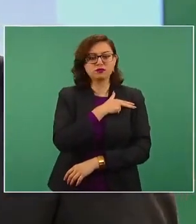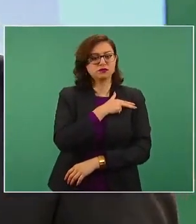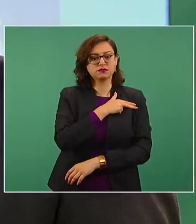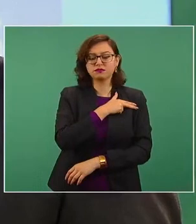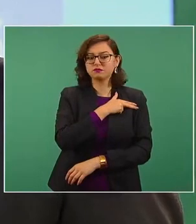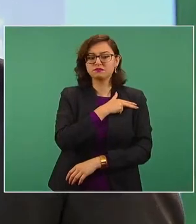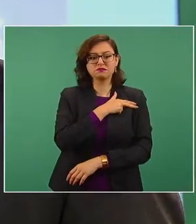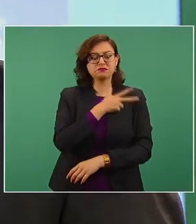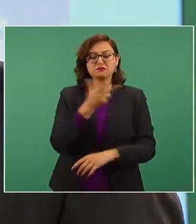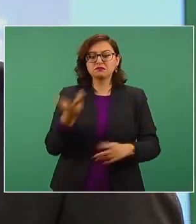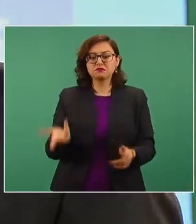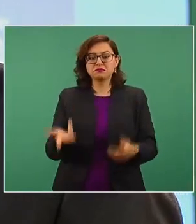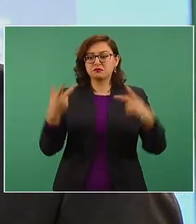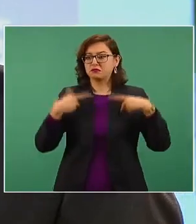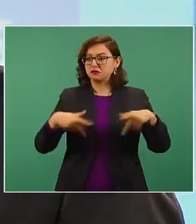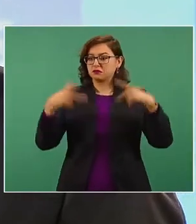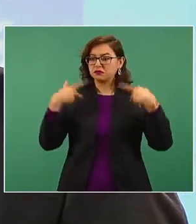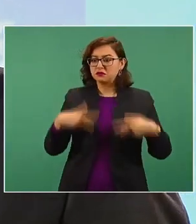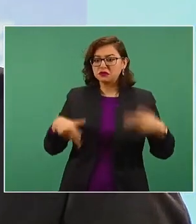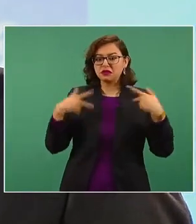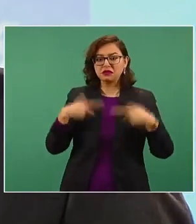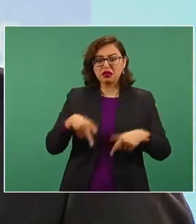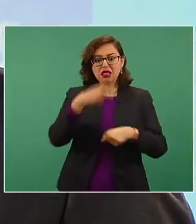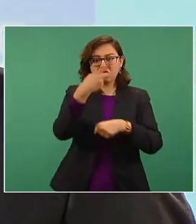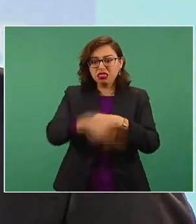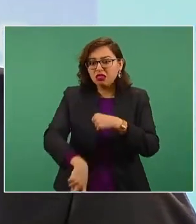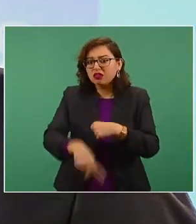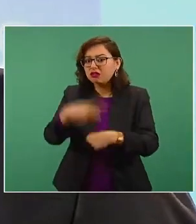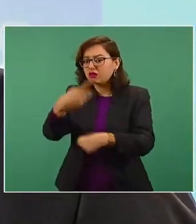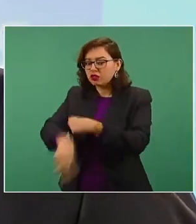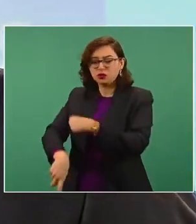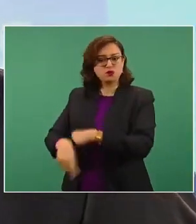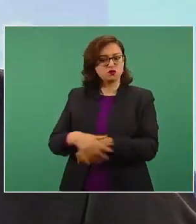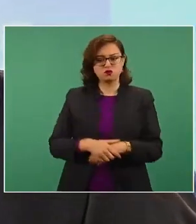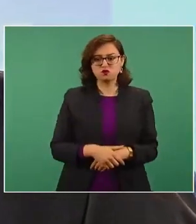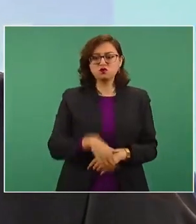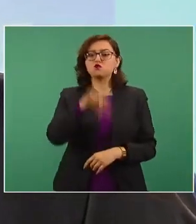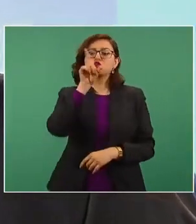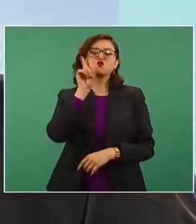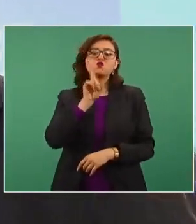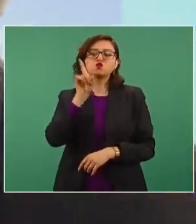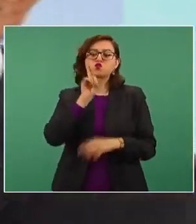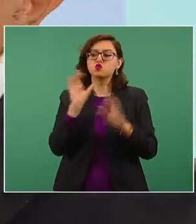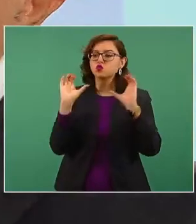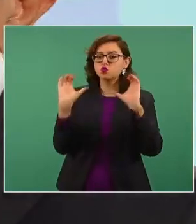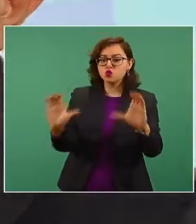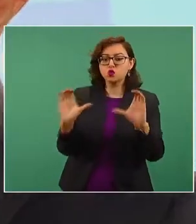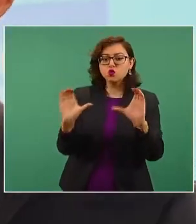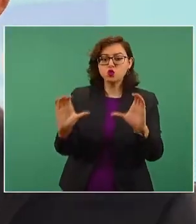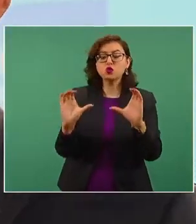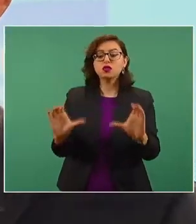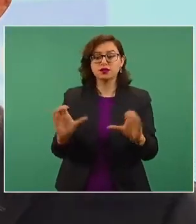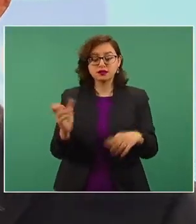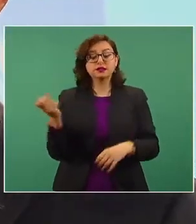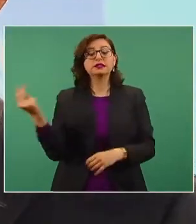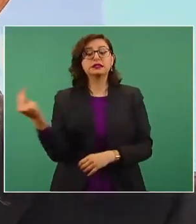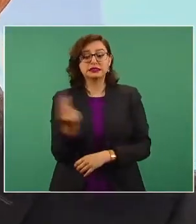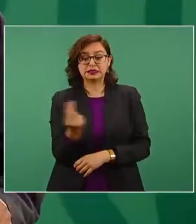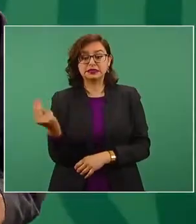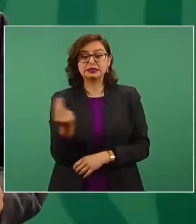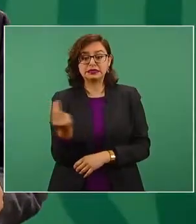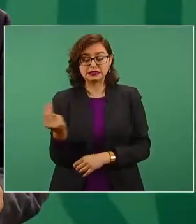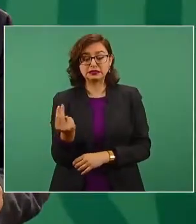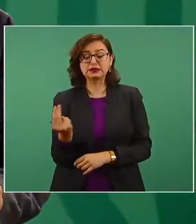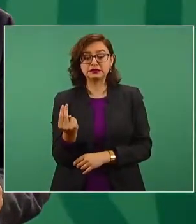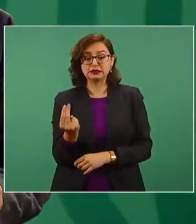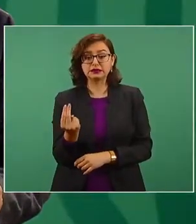se afecte. Tenemos que cuidar a las mujeres, tenemos que cuidar incluso